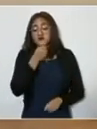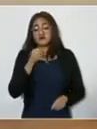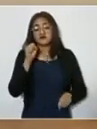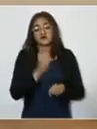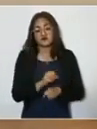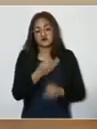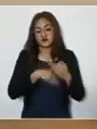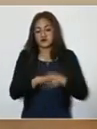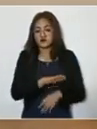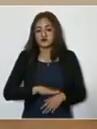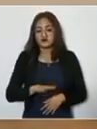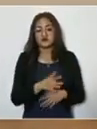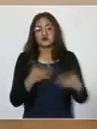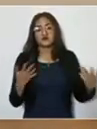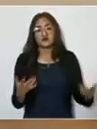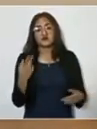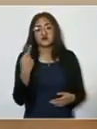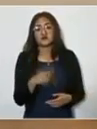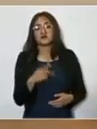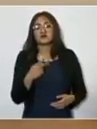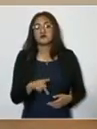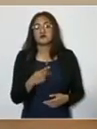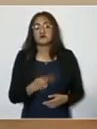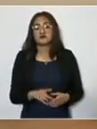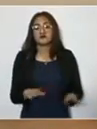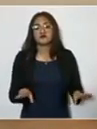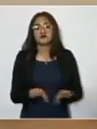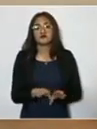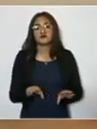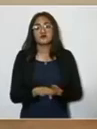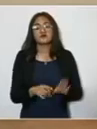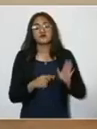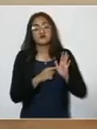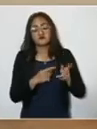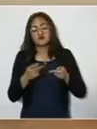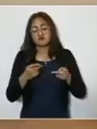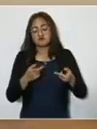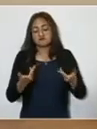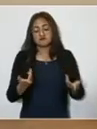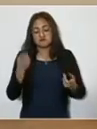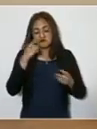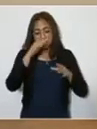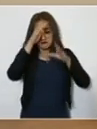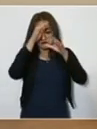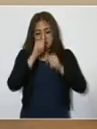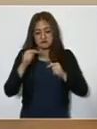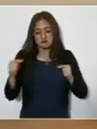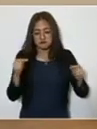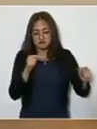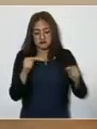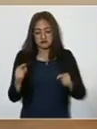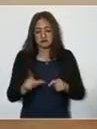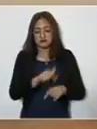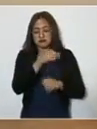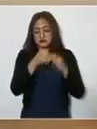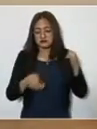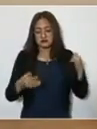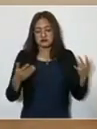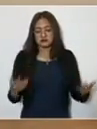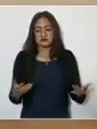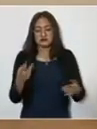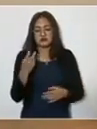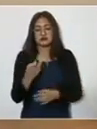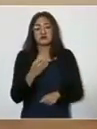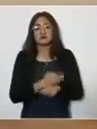secretaría en su papel de mediación y este y Bueno finalmente esto